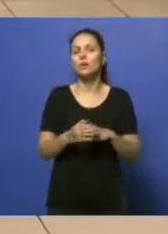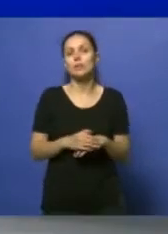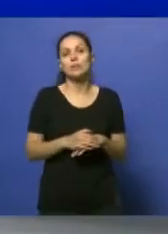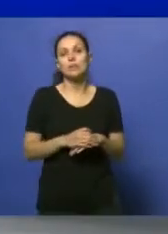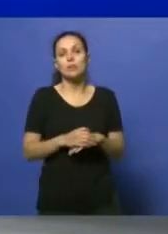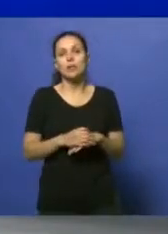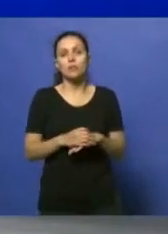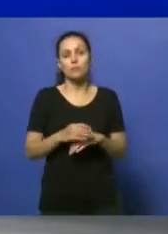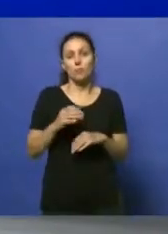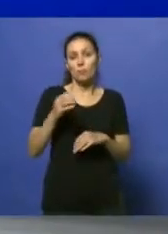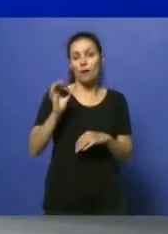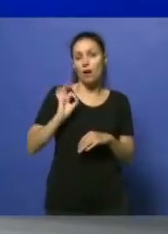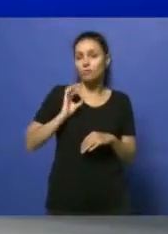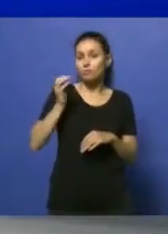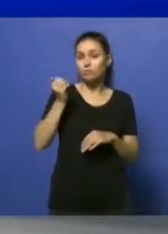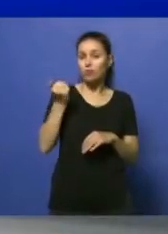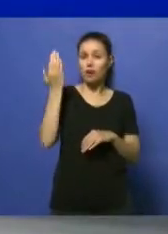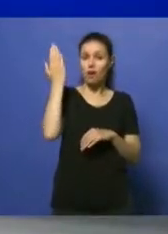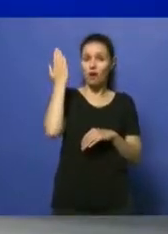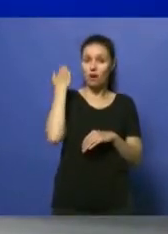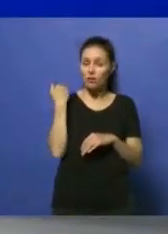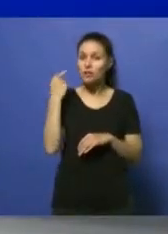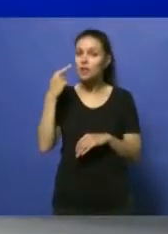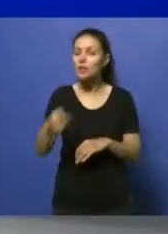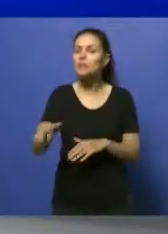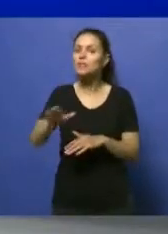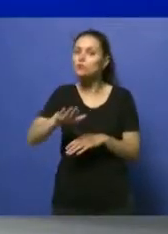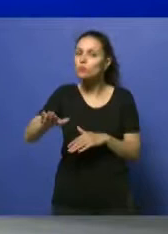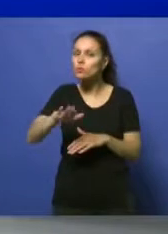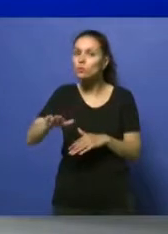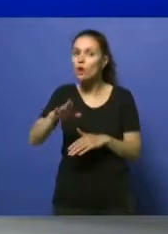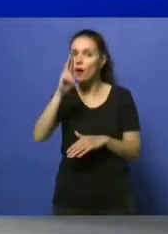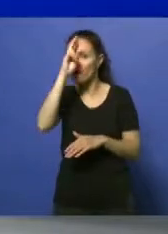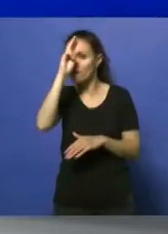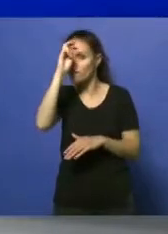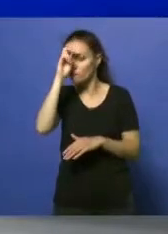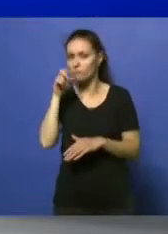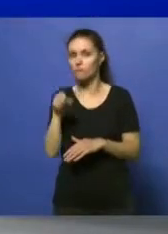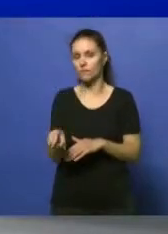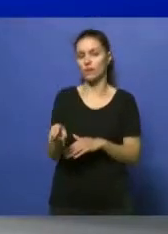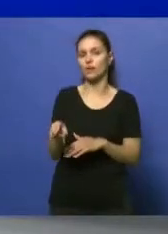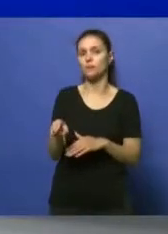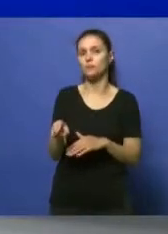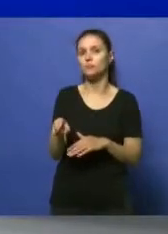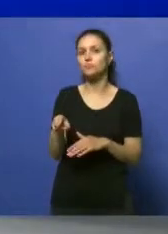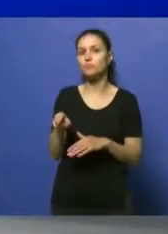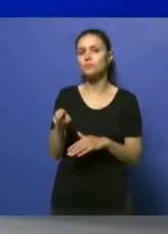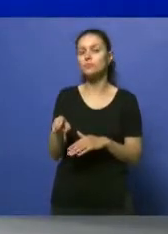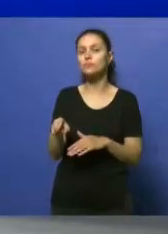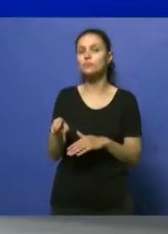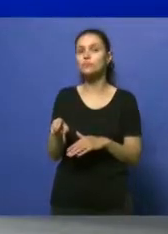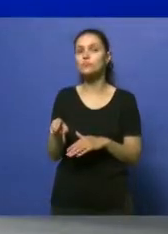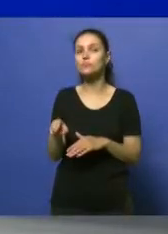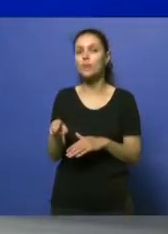postura de hace 6 años atrás. Es enfermería. Enfermería es un área sensible y es el área que sostiene